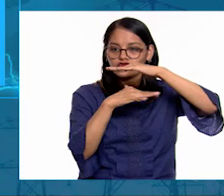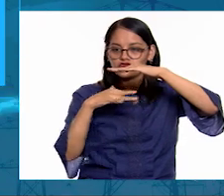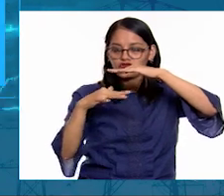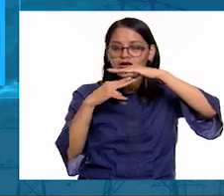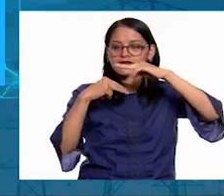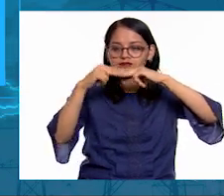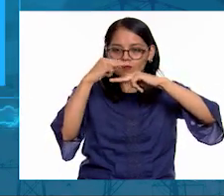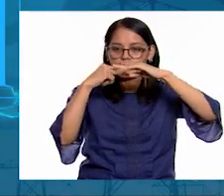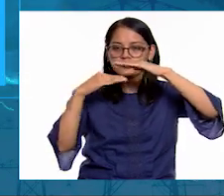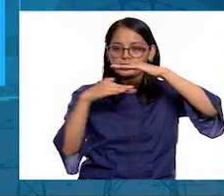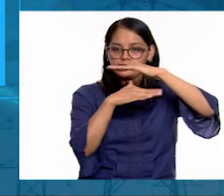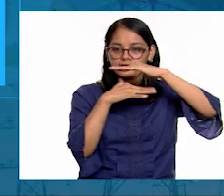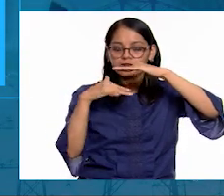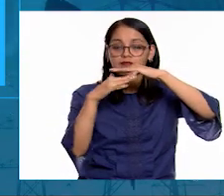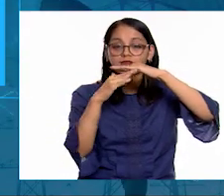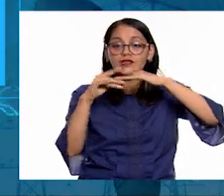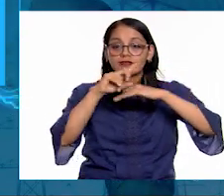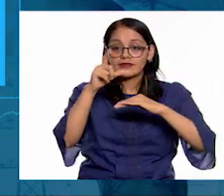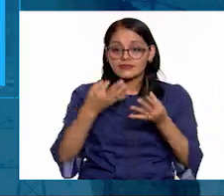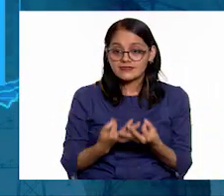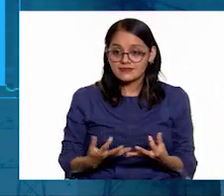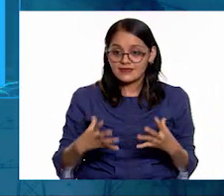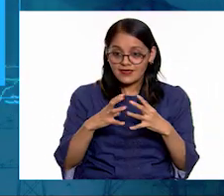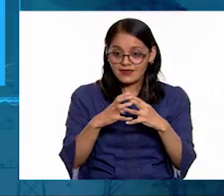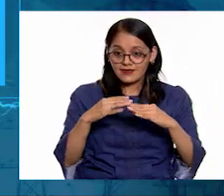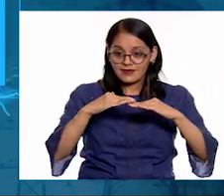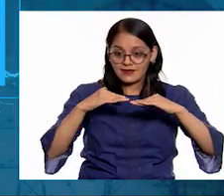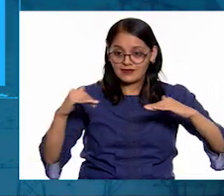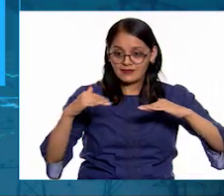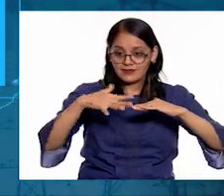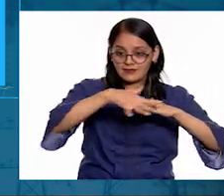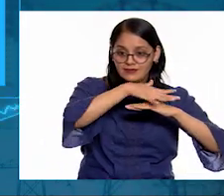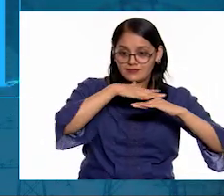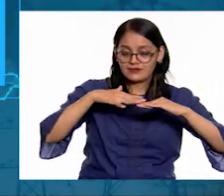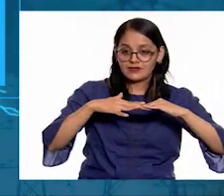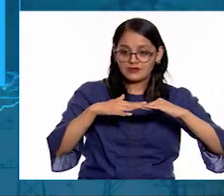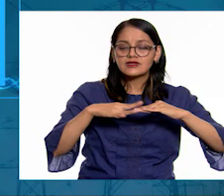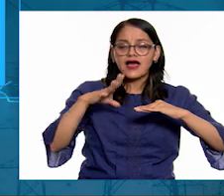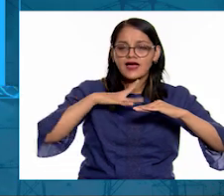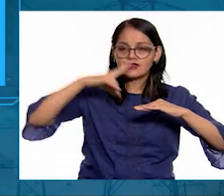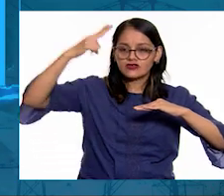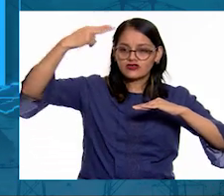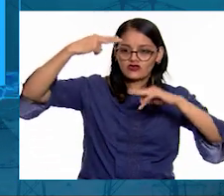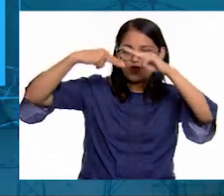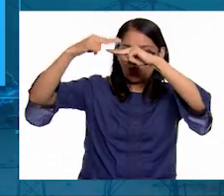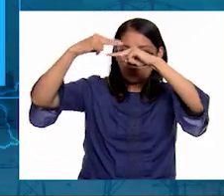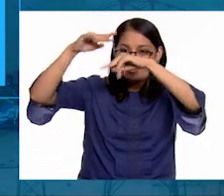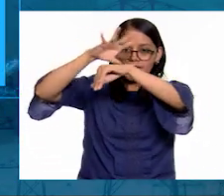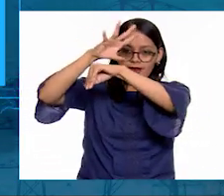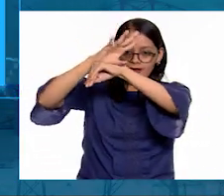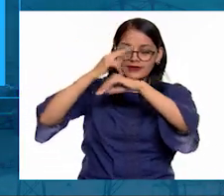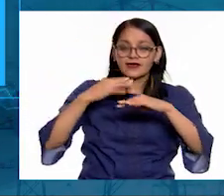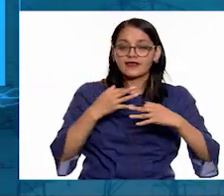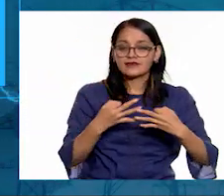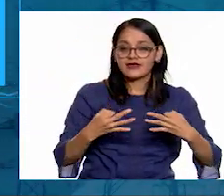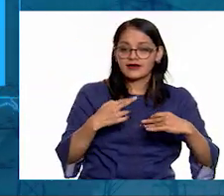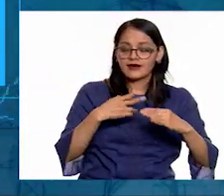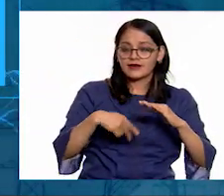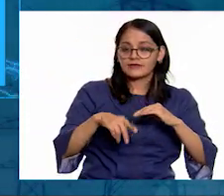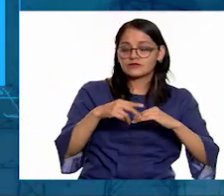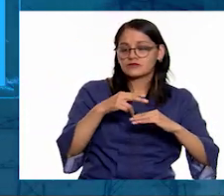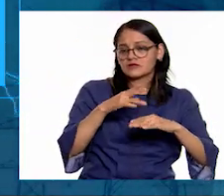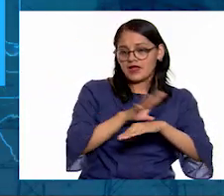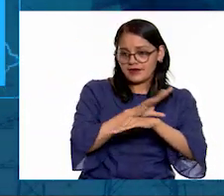nubes. Mientras en la superficie de la Tierra, por la interacción con las cargas de la nube, hay una acumulación de cargas